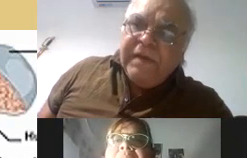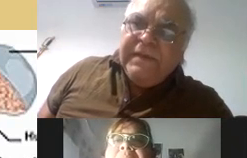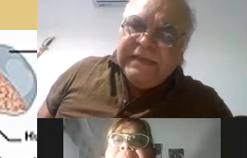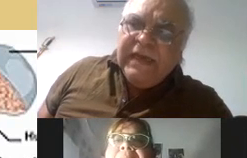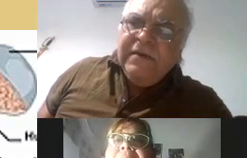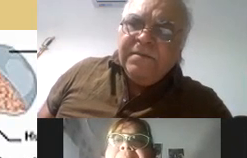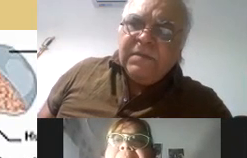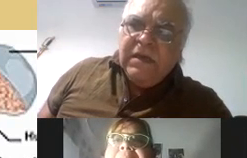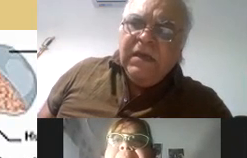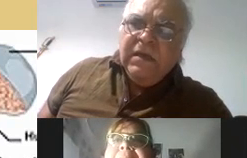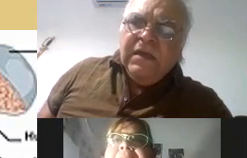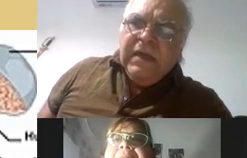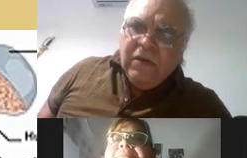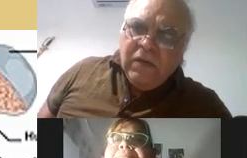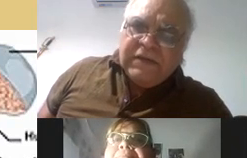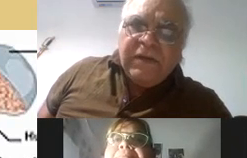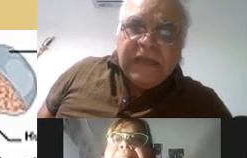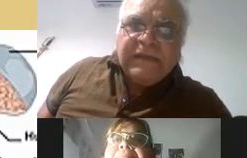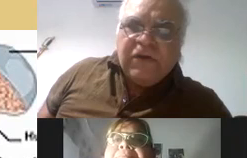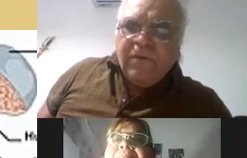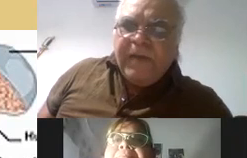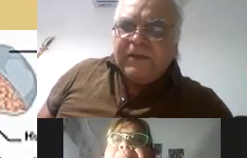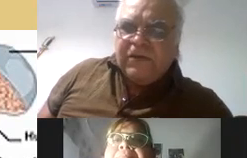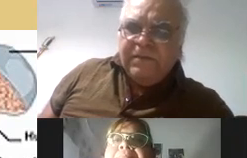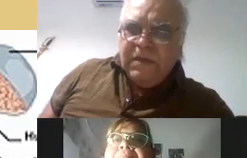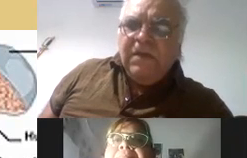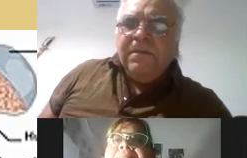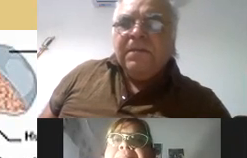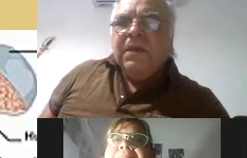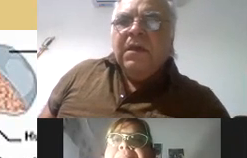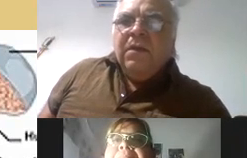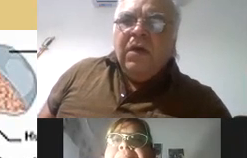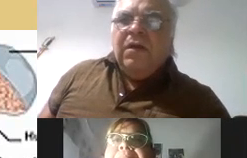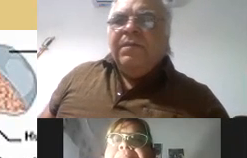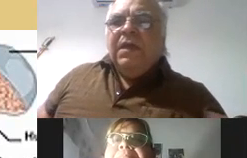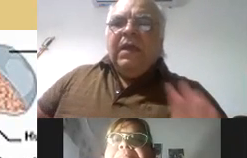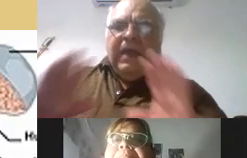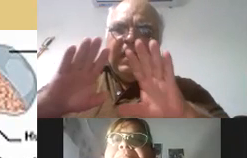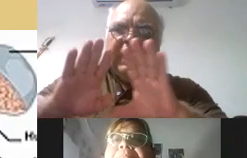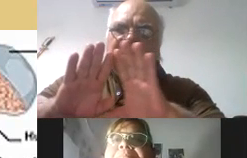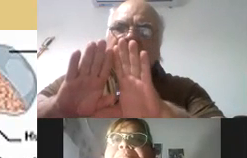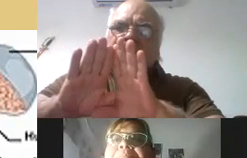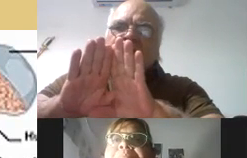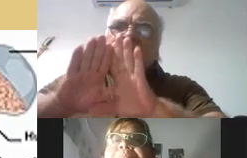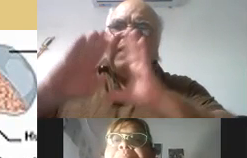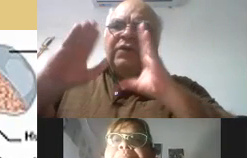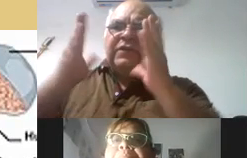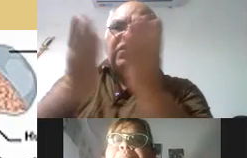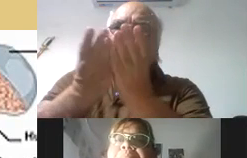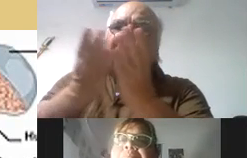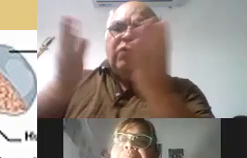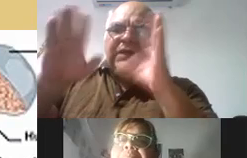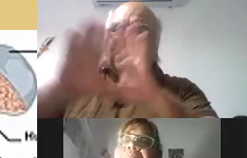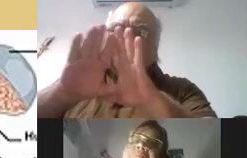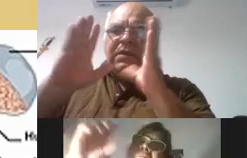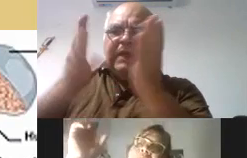más superficial, ¿eh? Es un hueso denso, compacto, ¿eh? Bueno, rodeando a